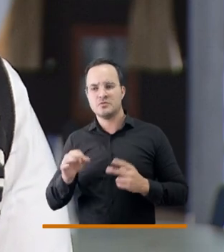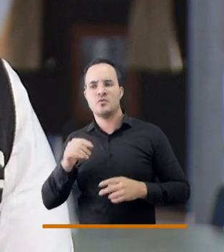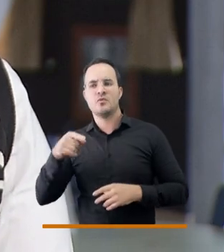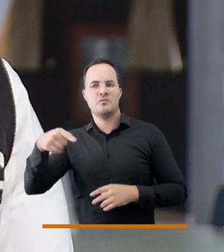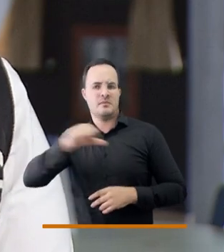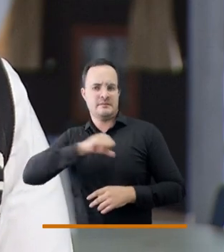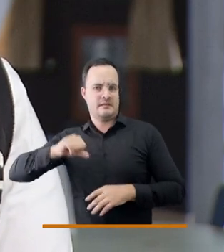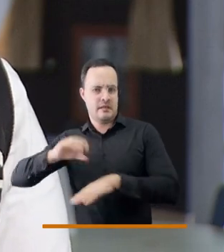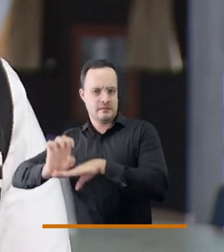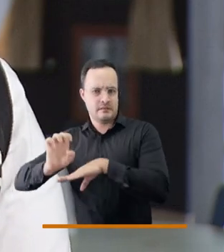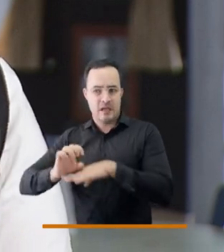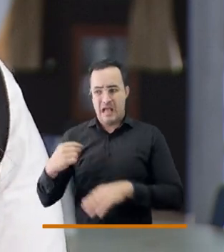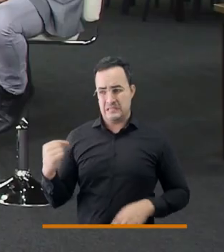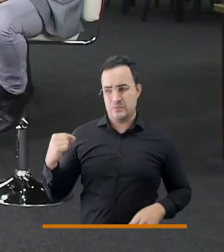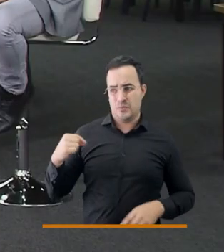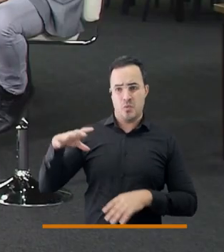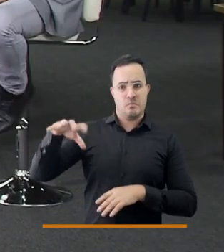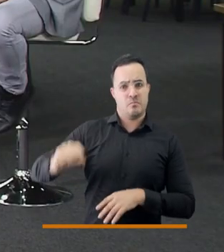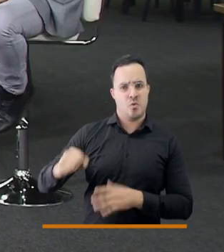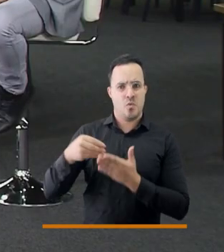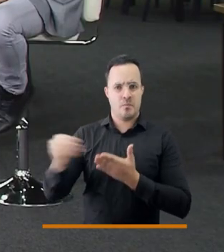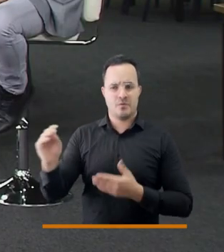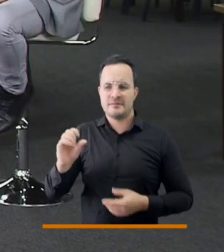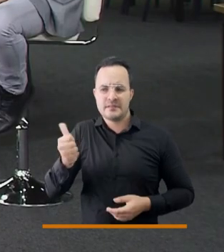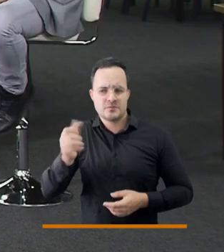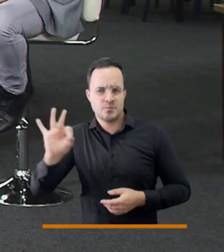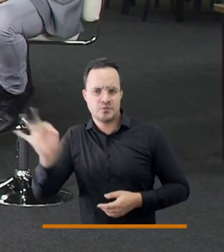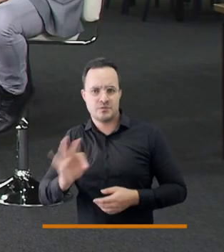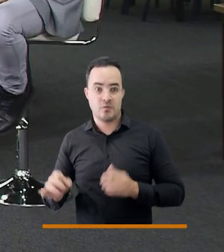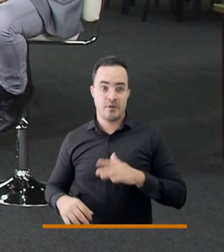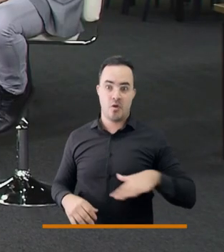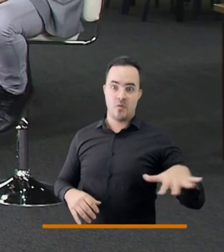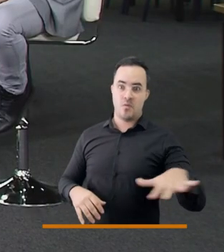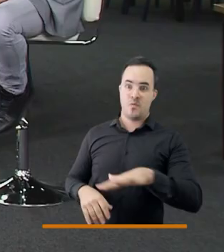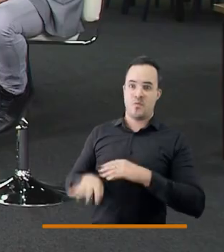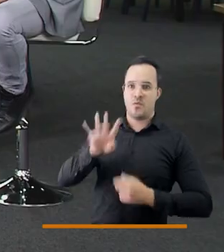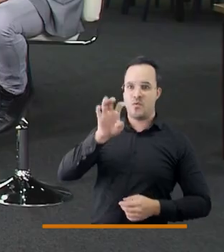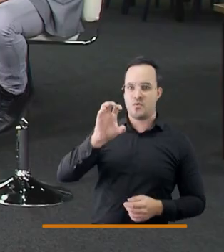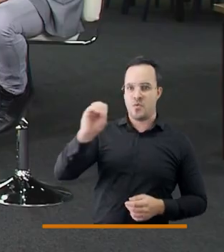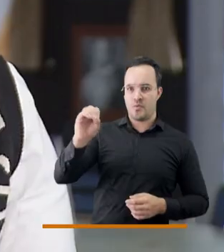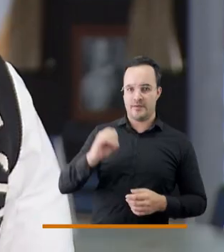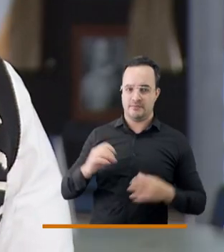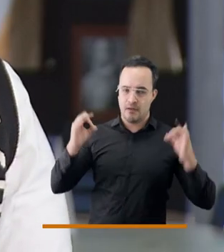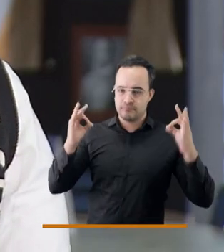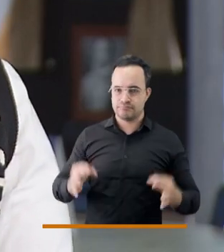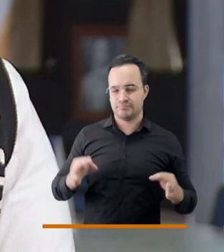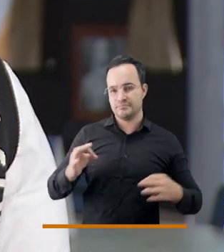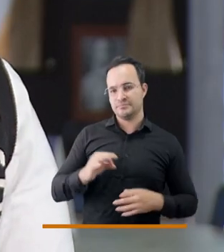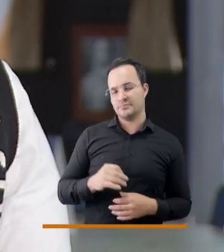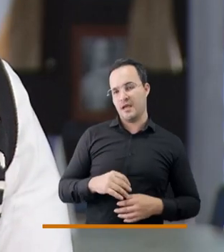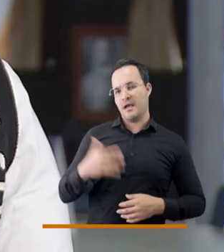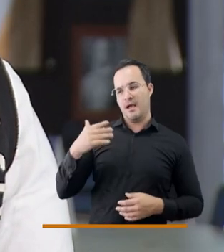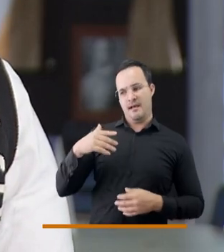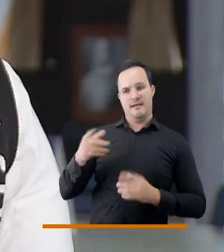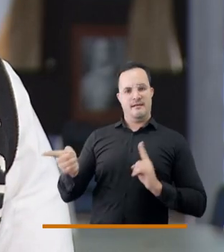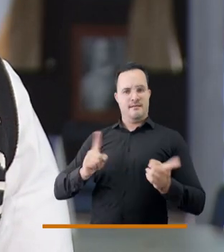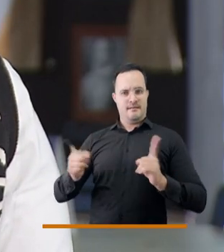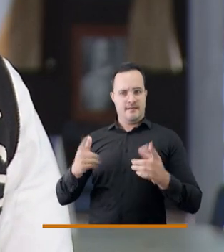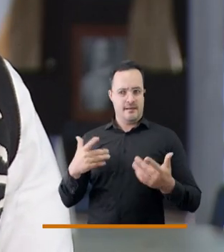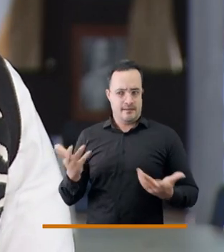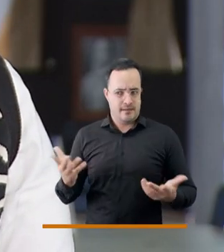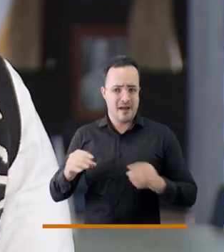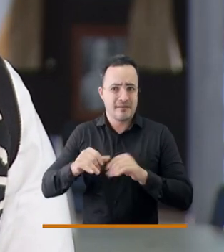lo compraron hace poco ese 10%, pero hay que recordar que ese lote, este 90% ya existía hacía 20